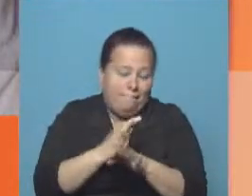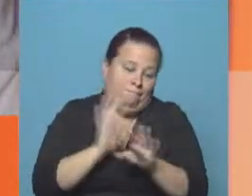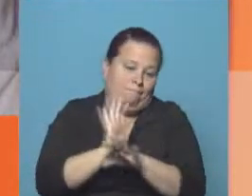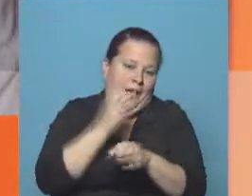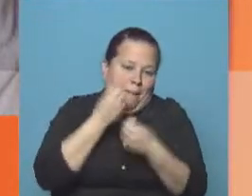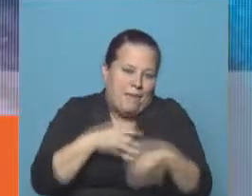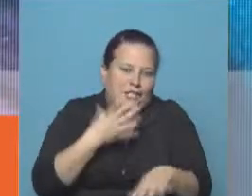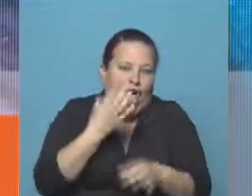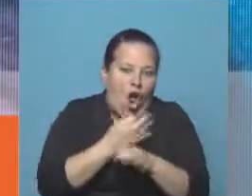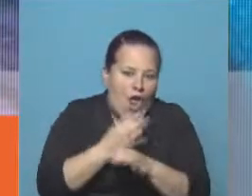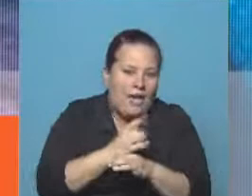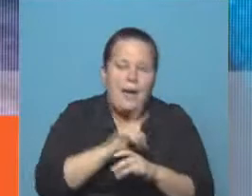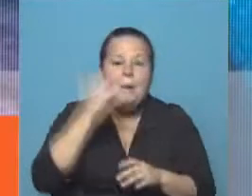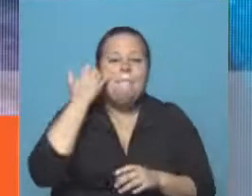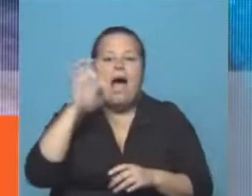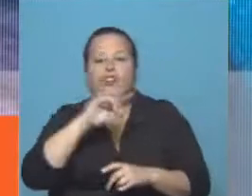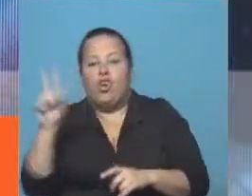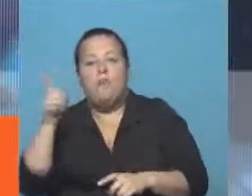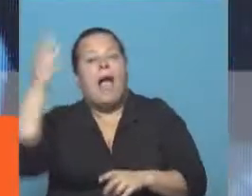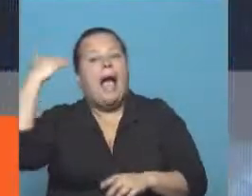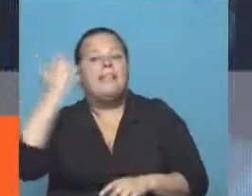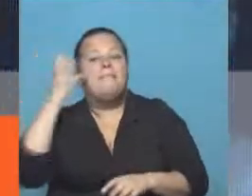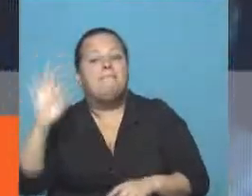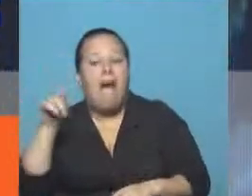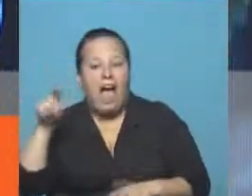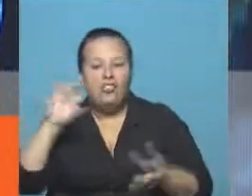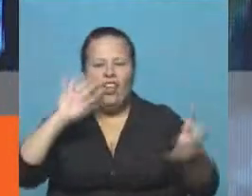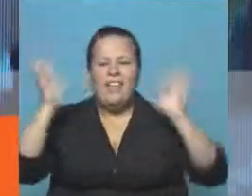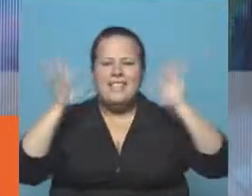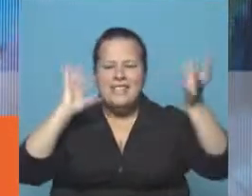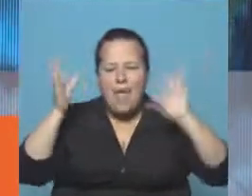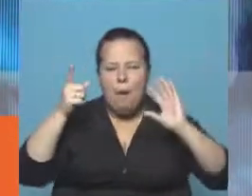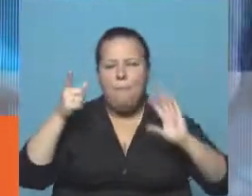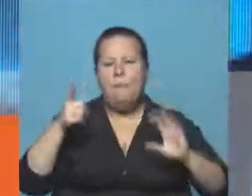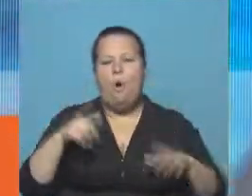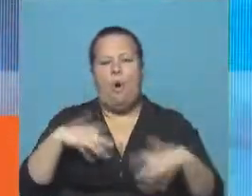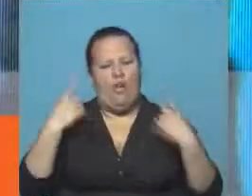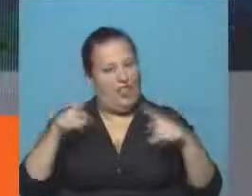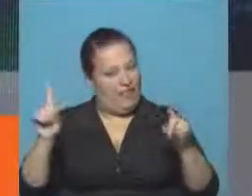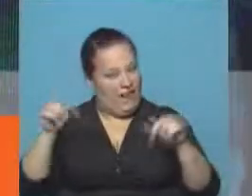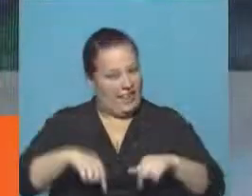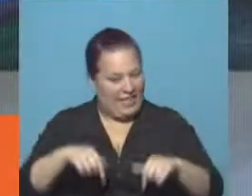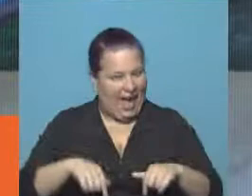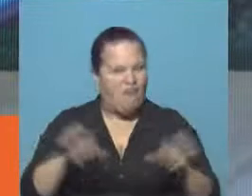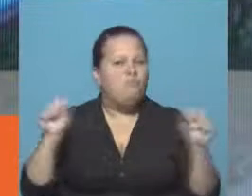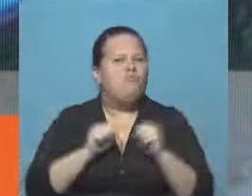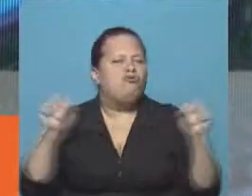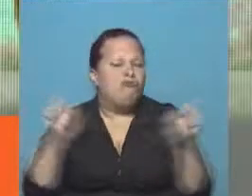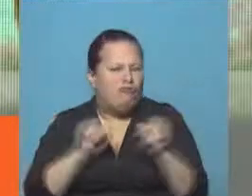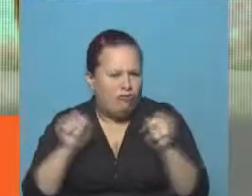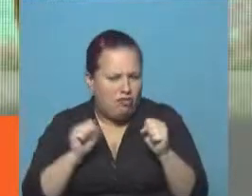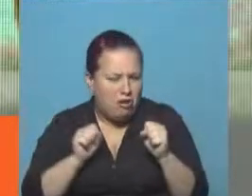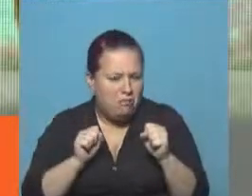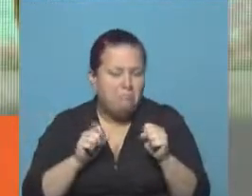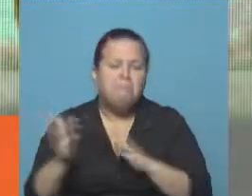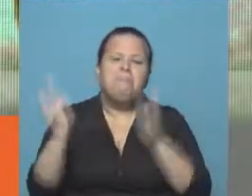de las clases, no se hace en mayo porque en aquel entonces el clima era distinto al de hoy y hacía mucho frío.